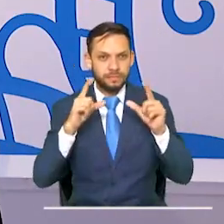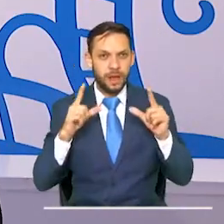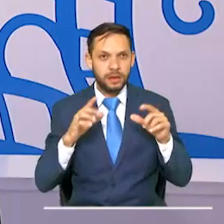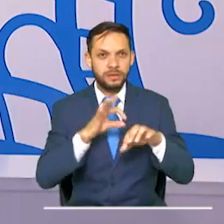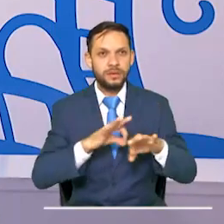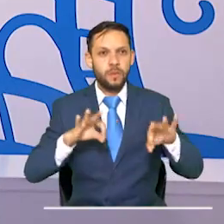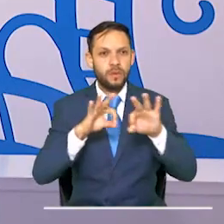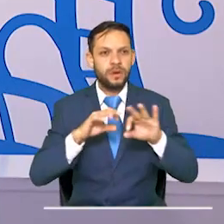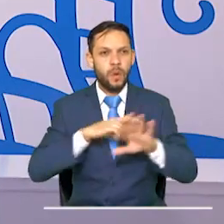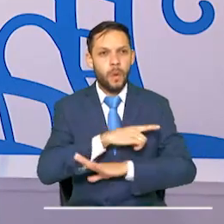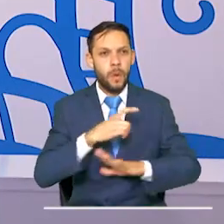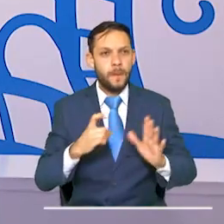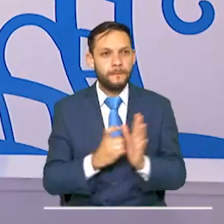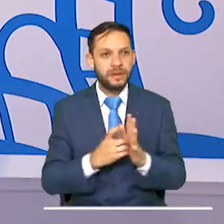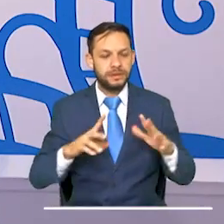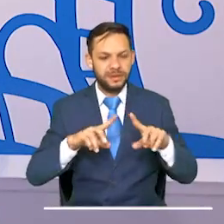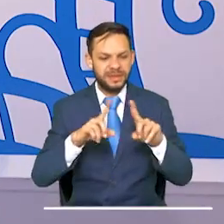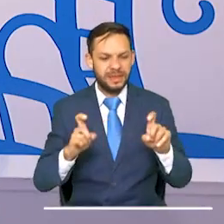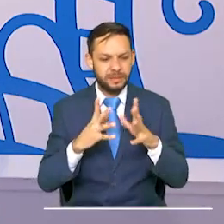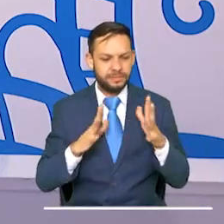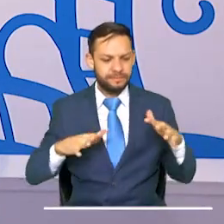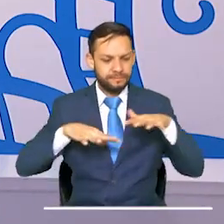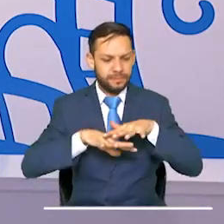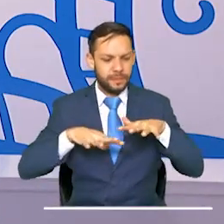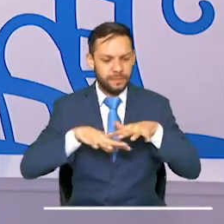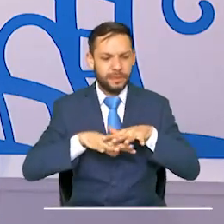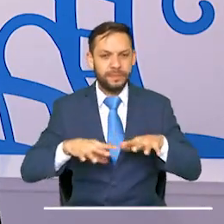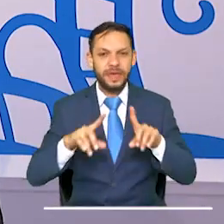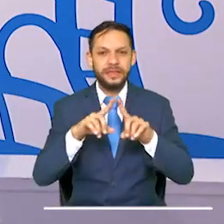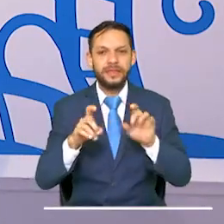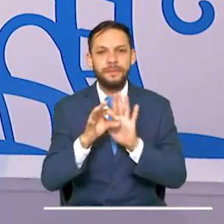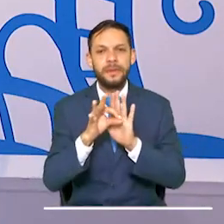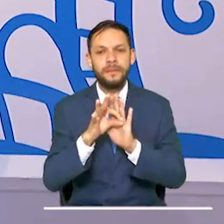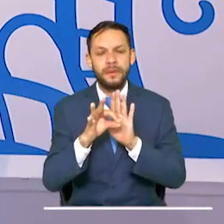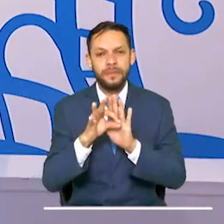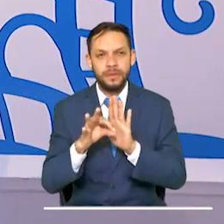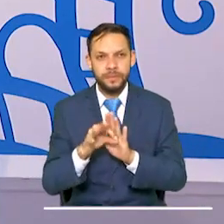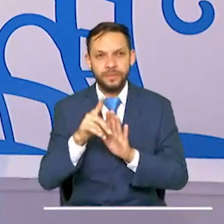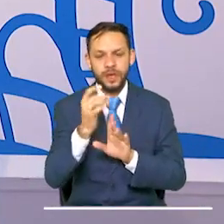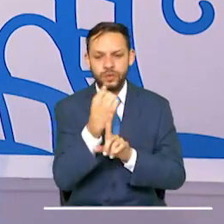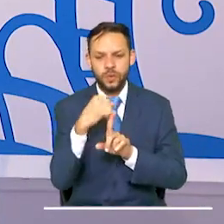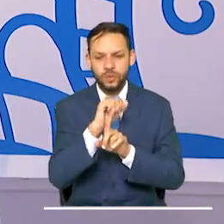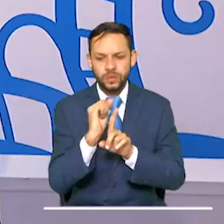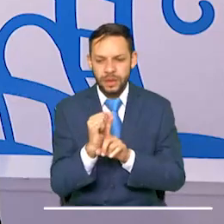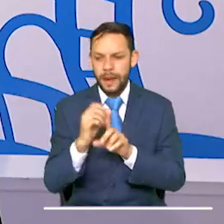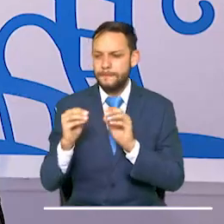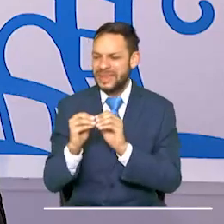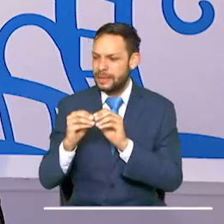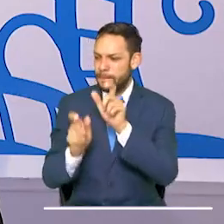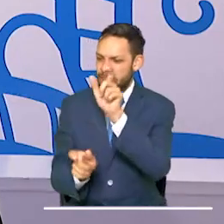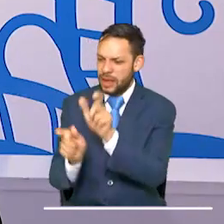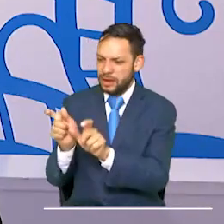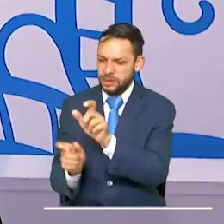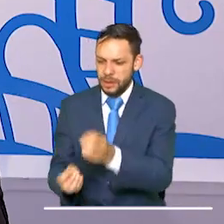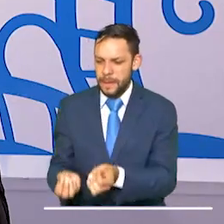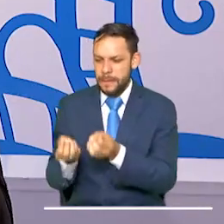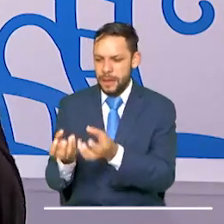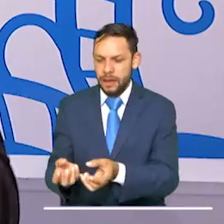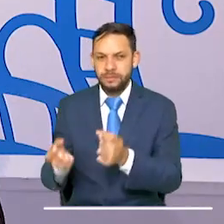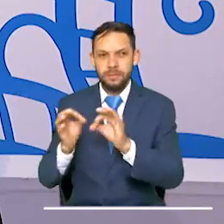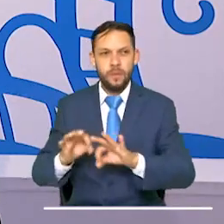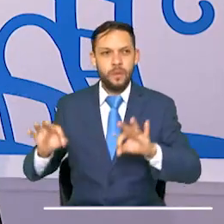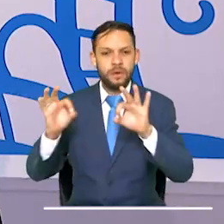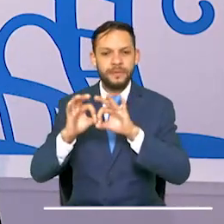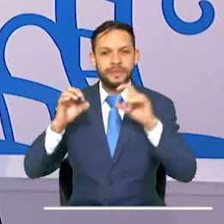drogas, porque empezábamos con un primer módulo que era el enfoque socioantropológico de las drogas. Entonces es cómo entender